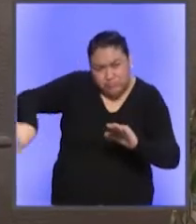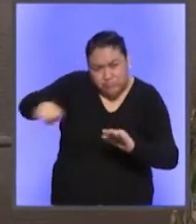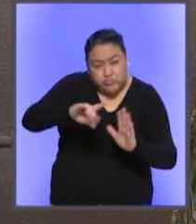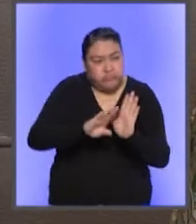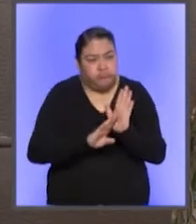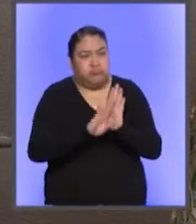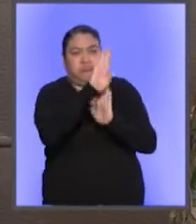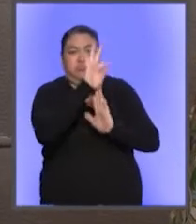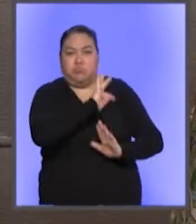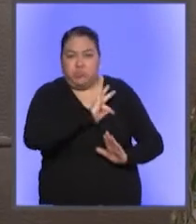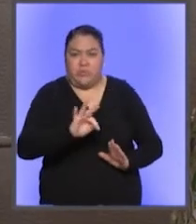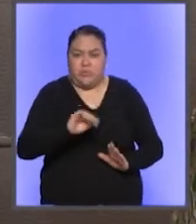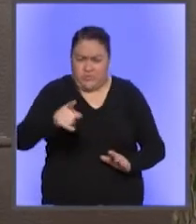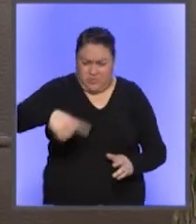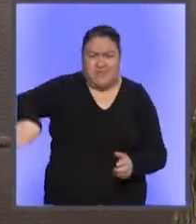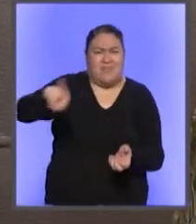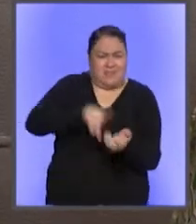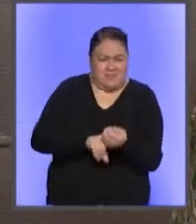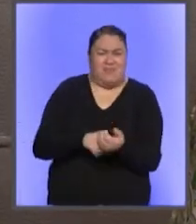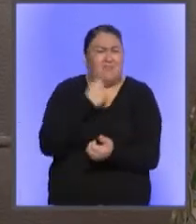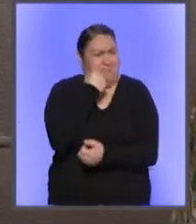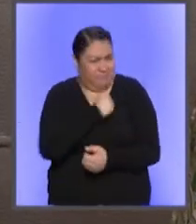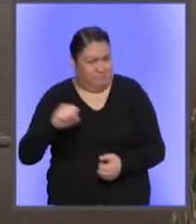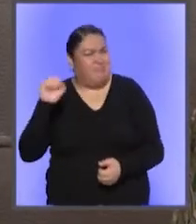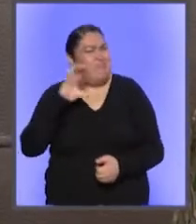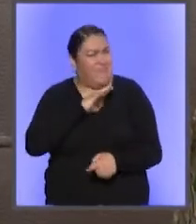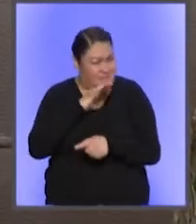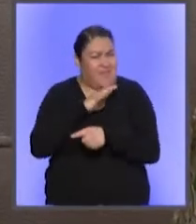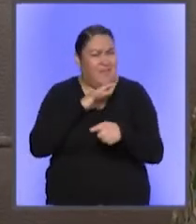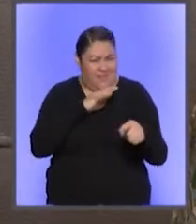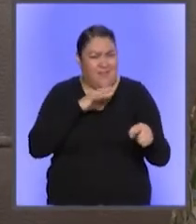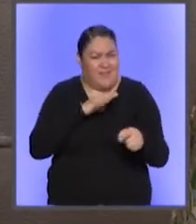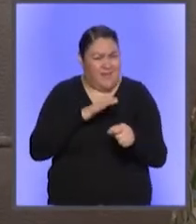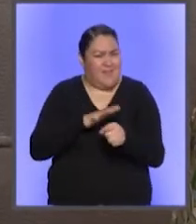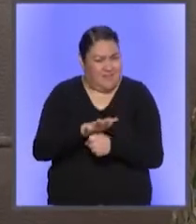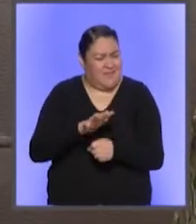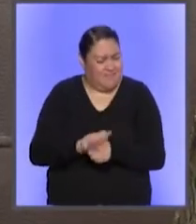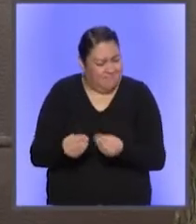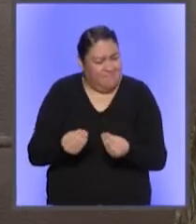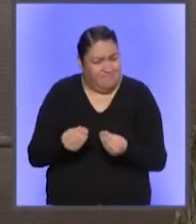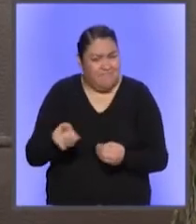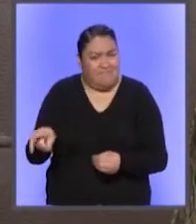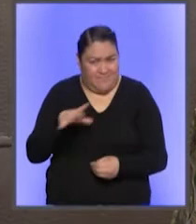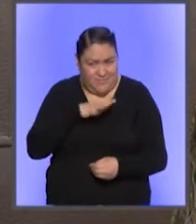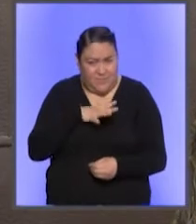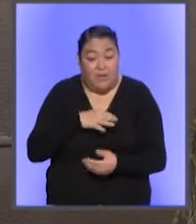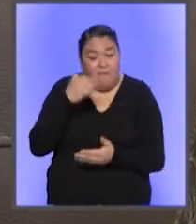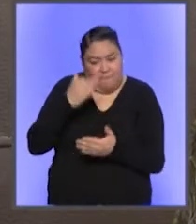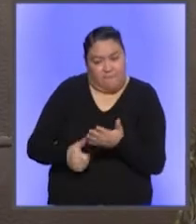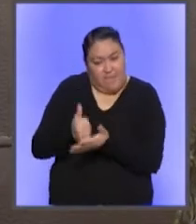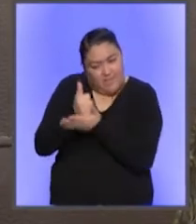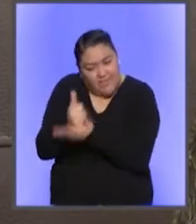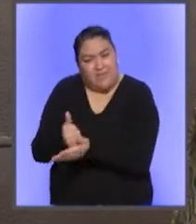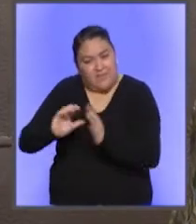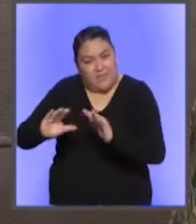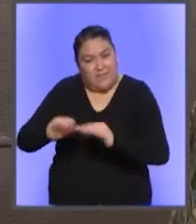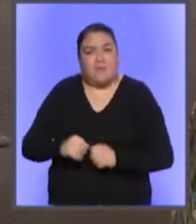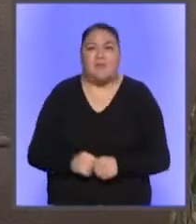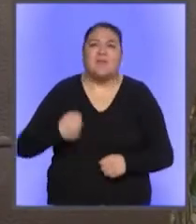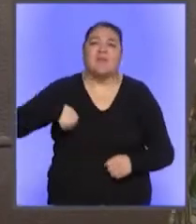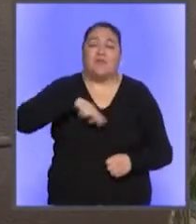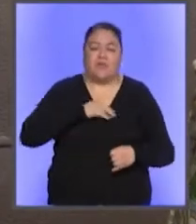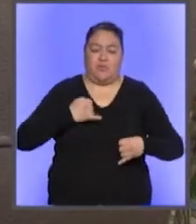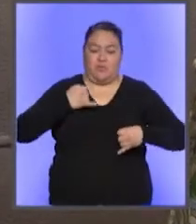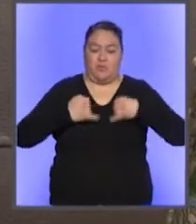para que desarrollen todo ese potencial que tienen Porque ayer nos lo dijeron y bueno los tribunales